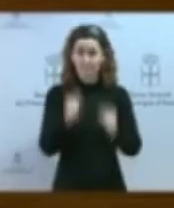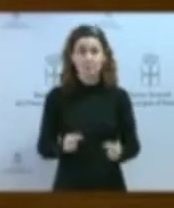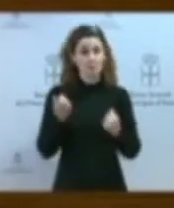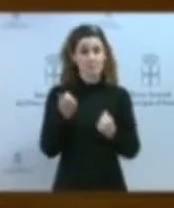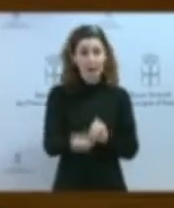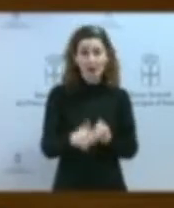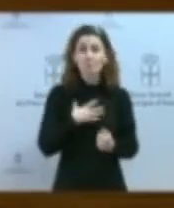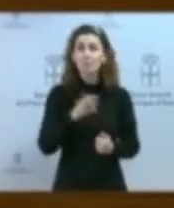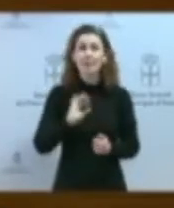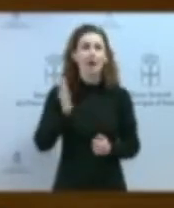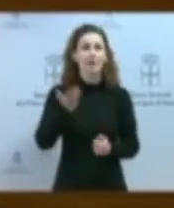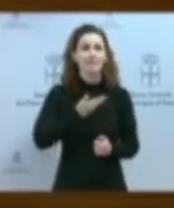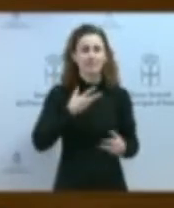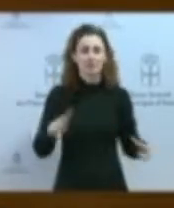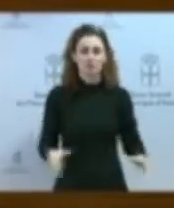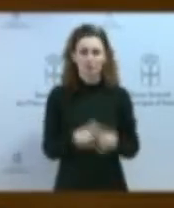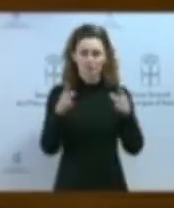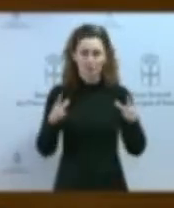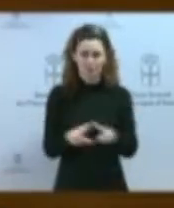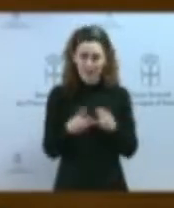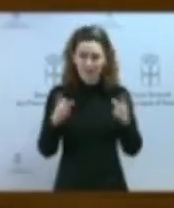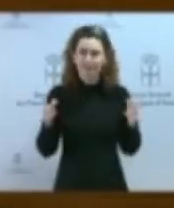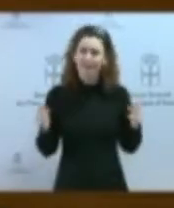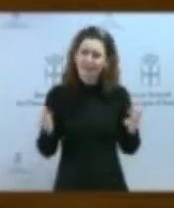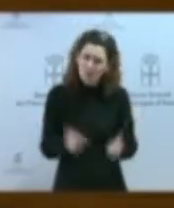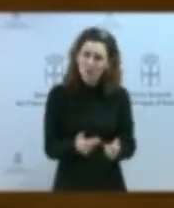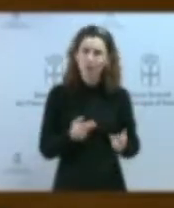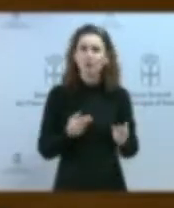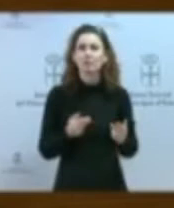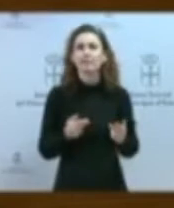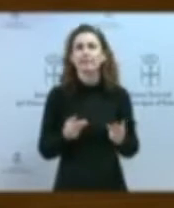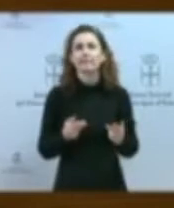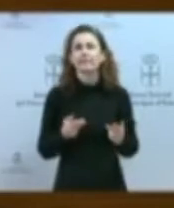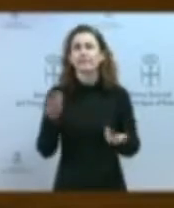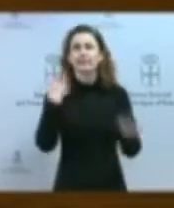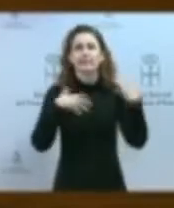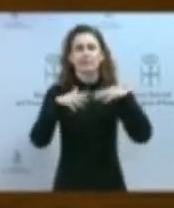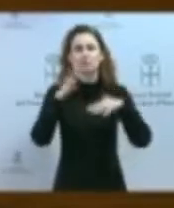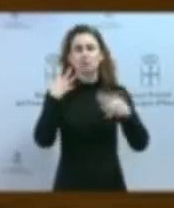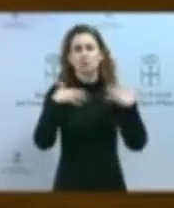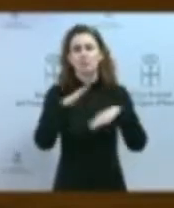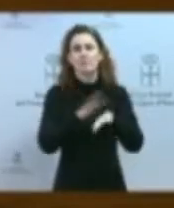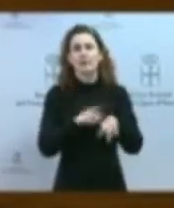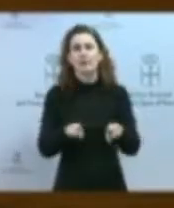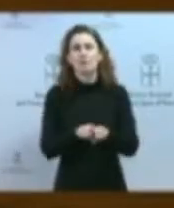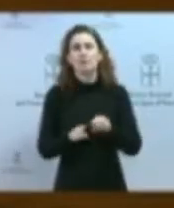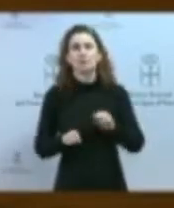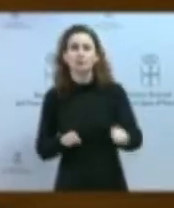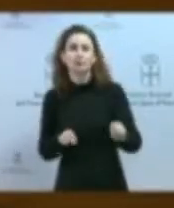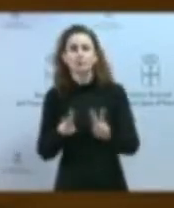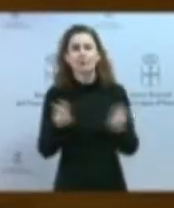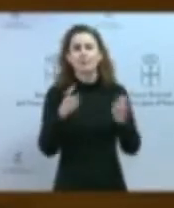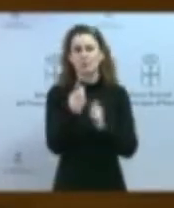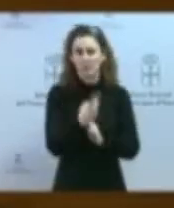consagrar recortes, pueden ser la excusa para drenar con recursos cuestiones que no son necesarias o pueden orientar hacia un modelo de